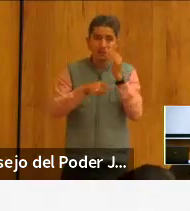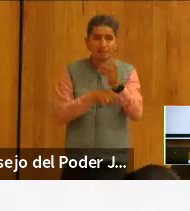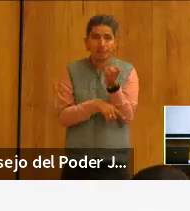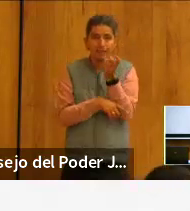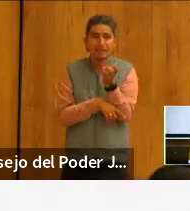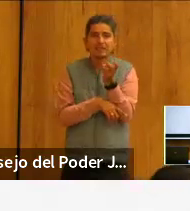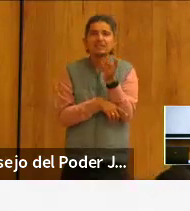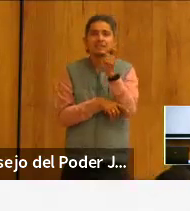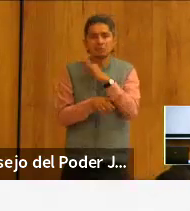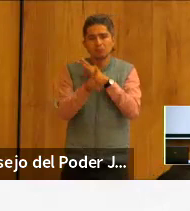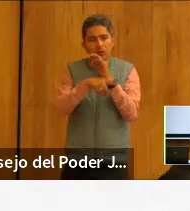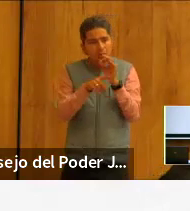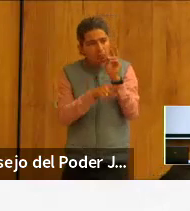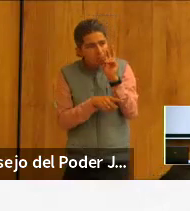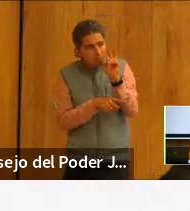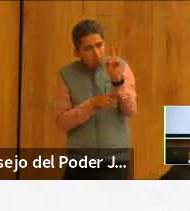debe